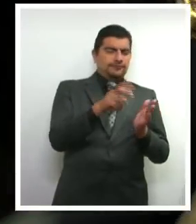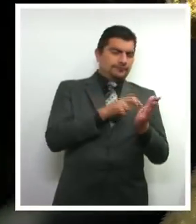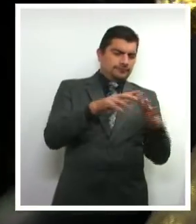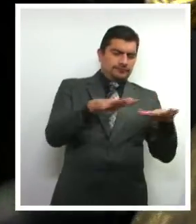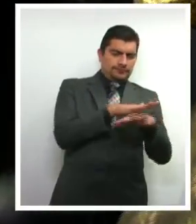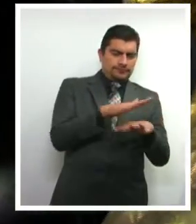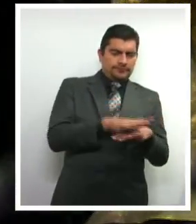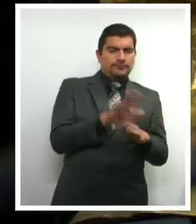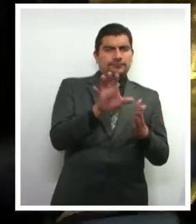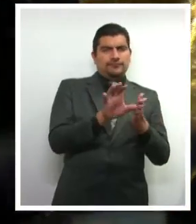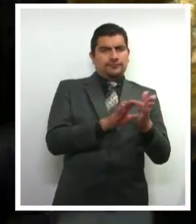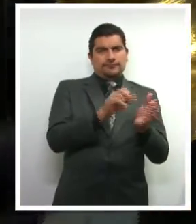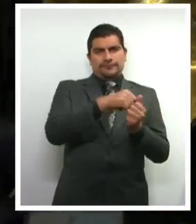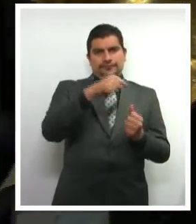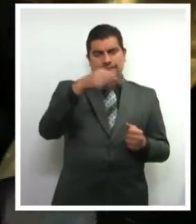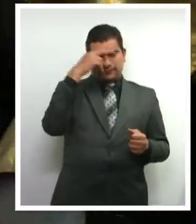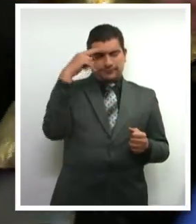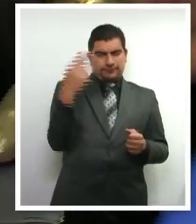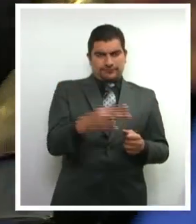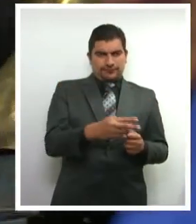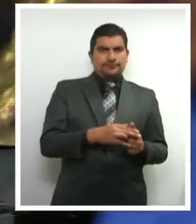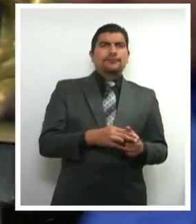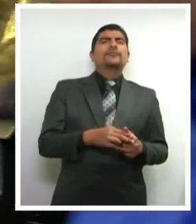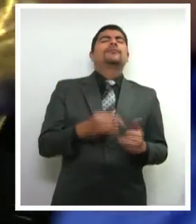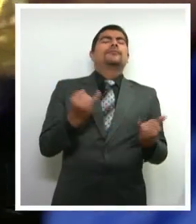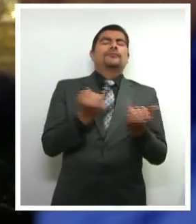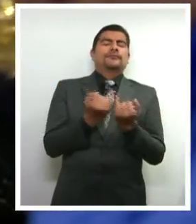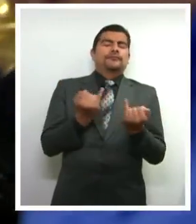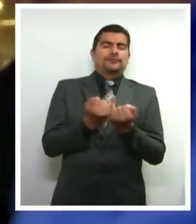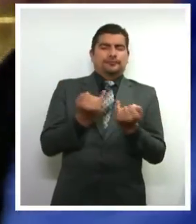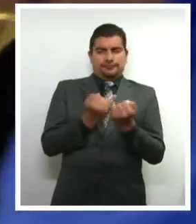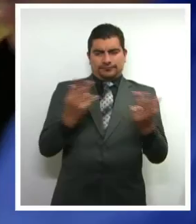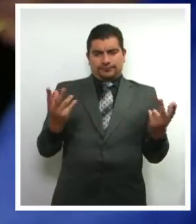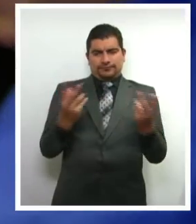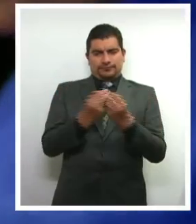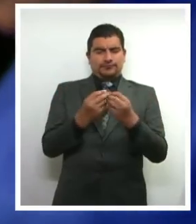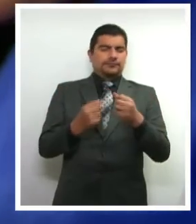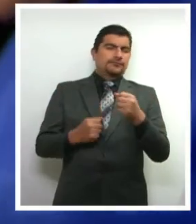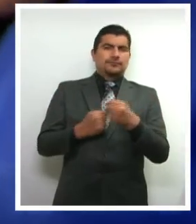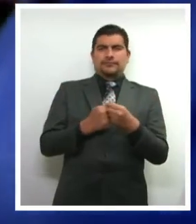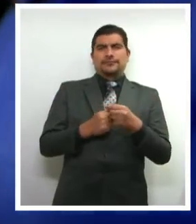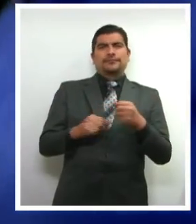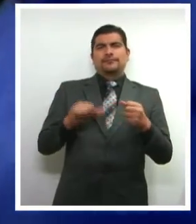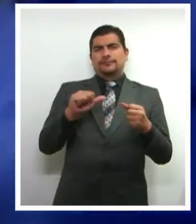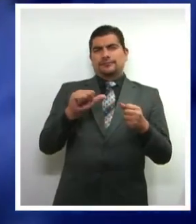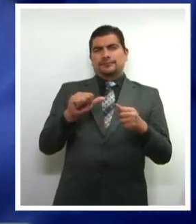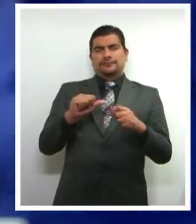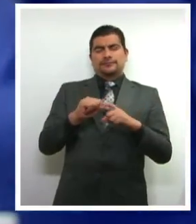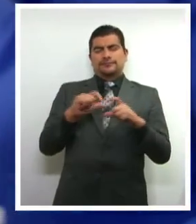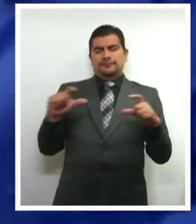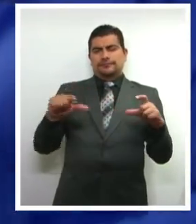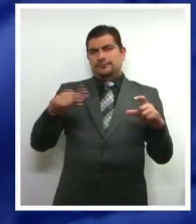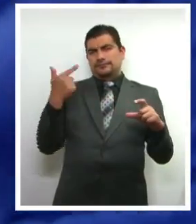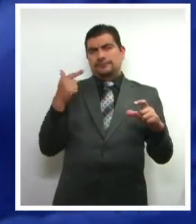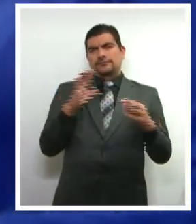Constitución Política de los Estados Unidos Mexicanos, en su base A, inciso 2, se mandata a la